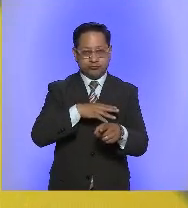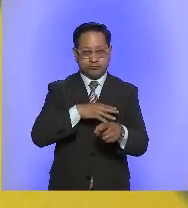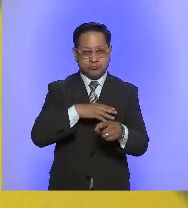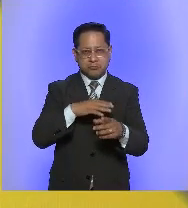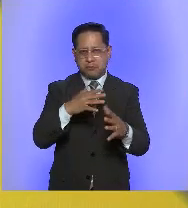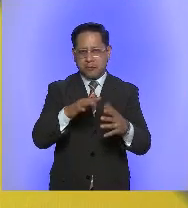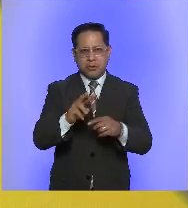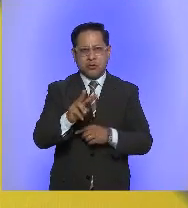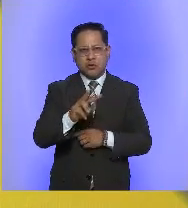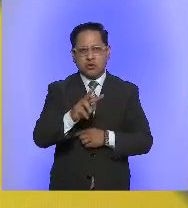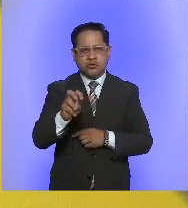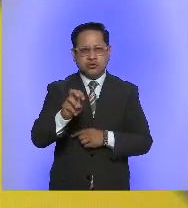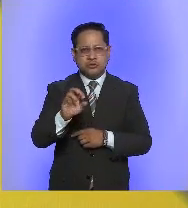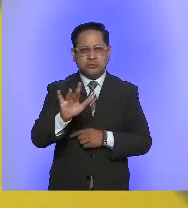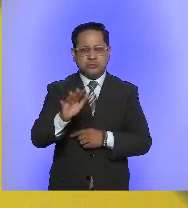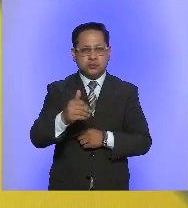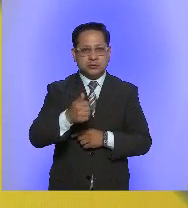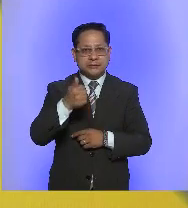257,000